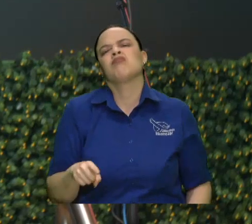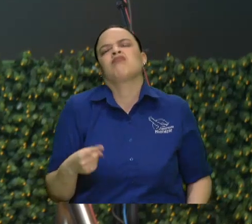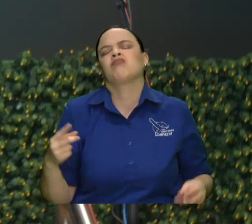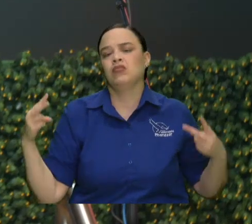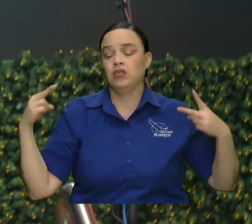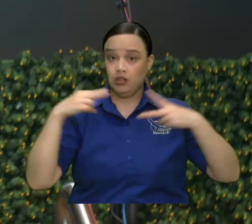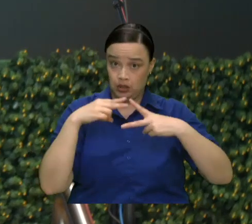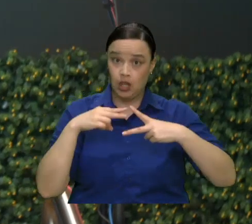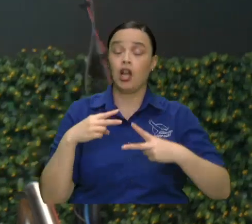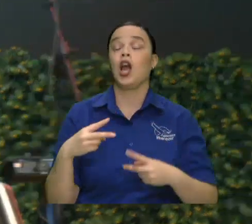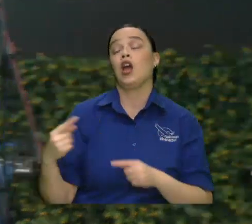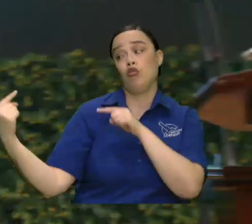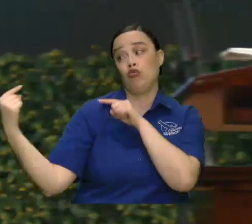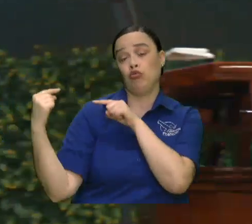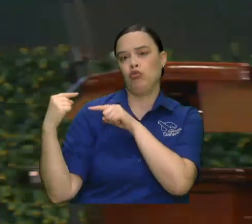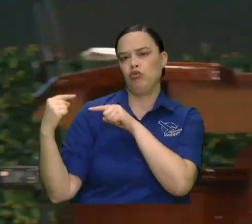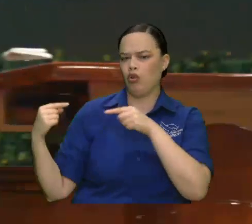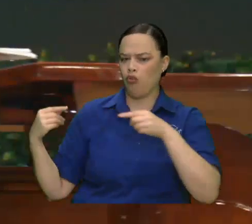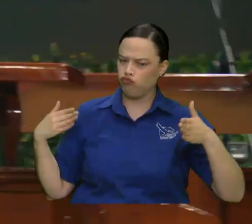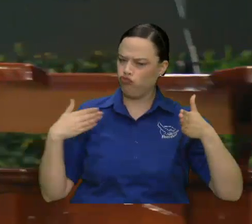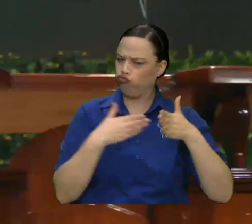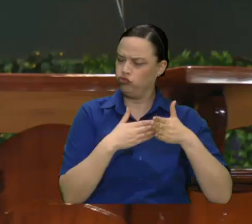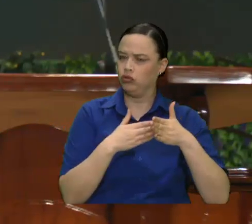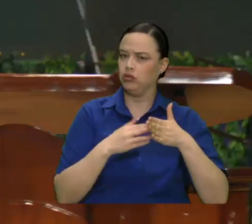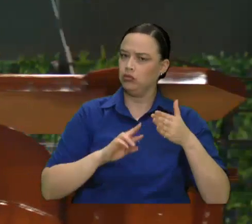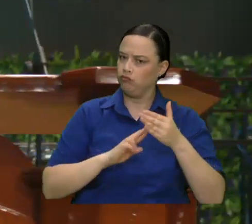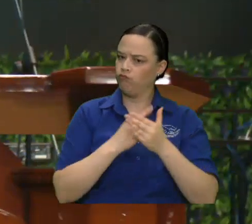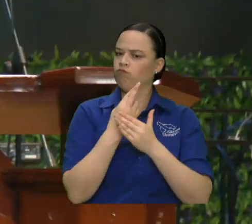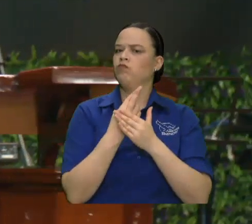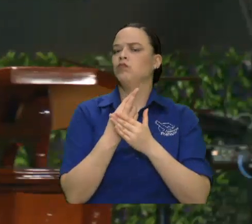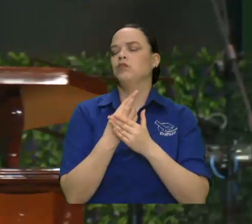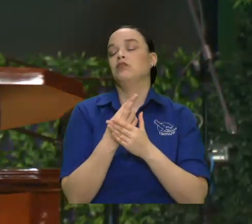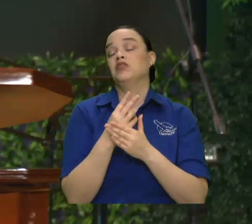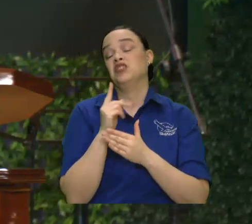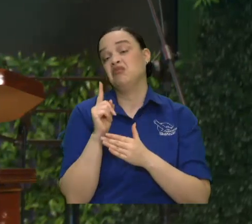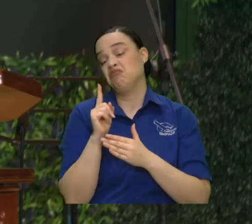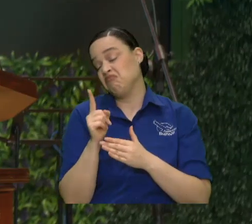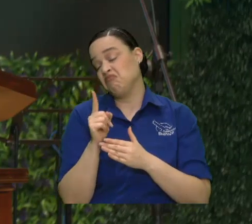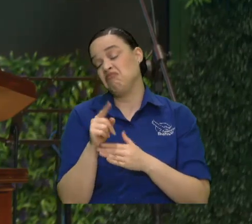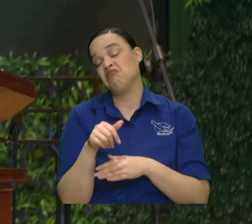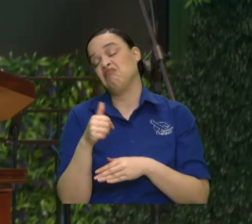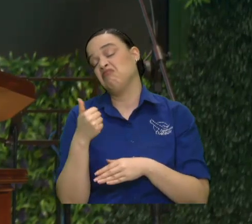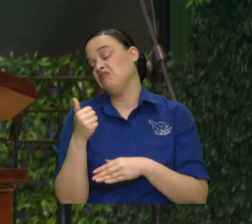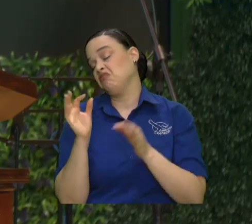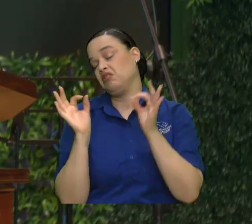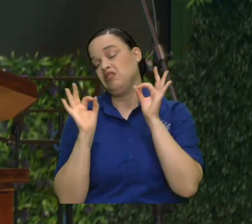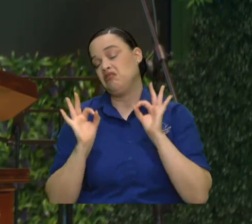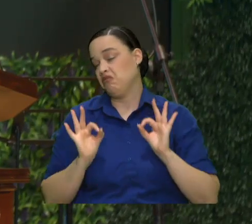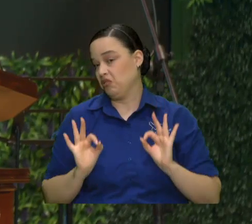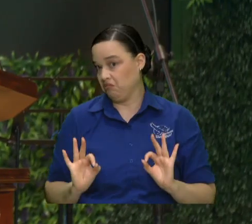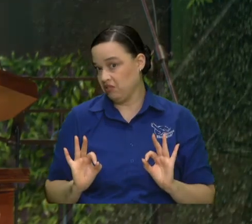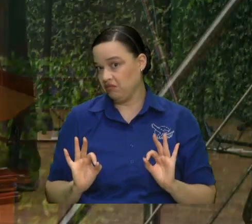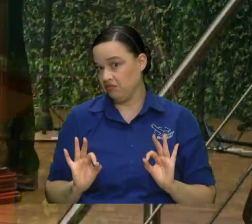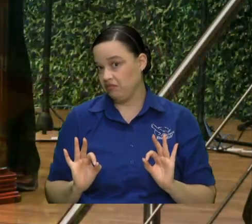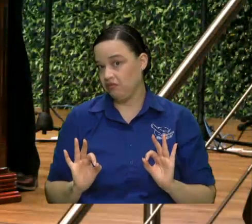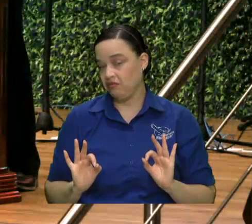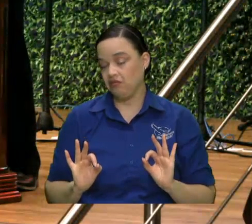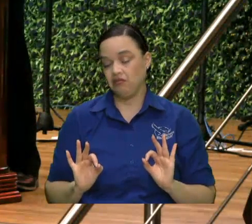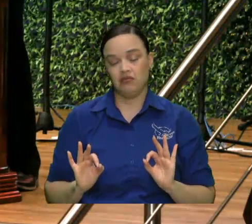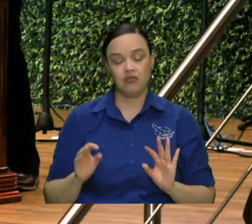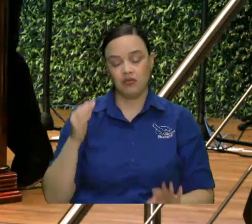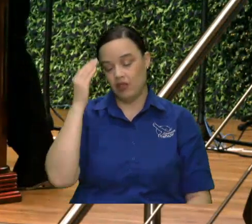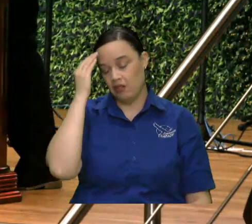que hay enemigos que se van a poner de nuevo de una o de otra manera estemos o no conscientes de que están